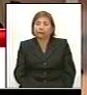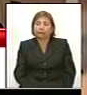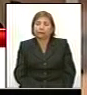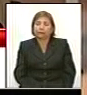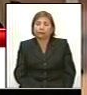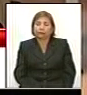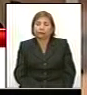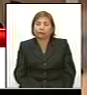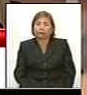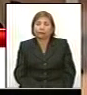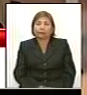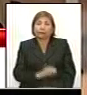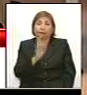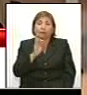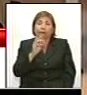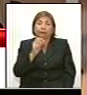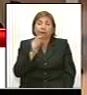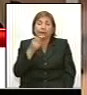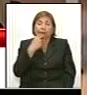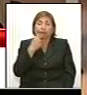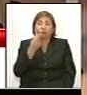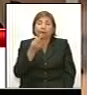de que Ferroviaro